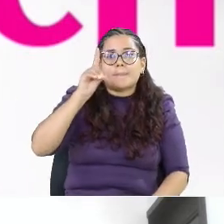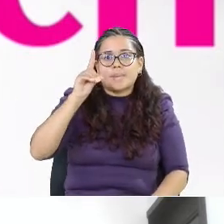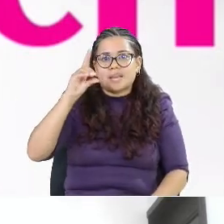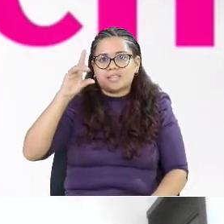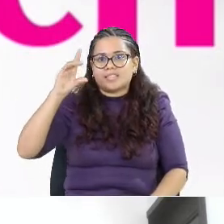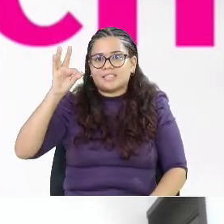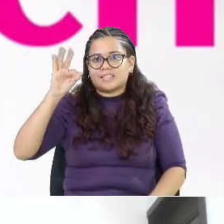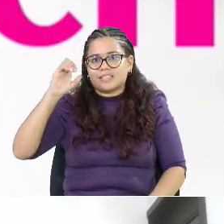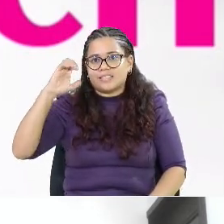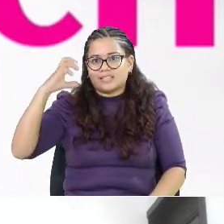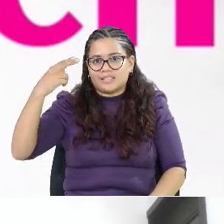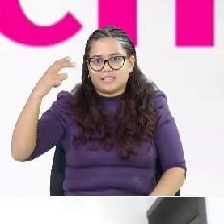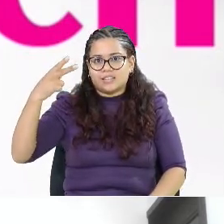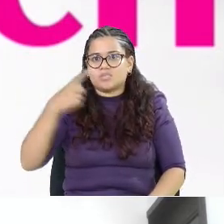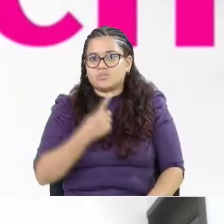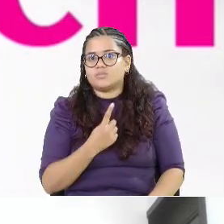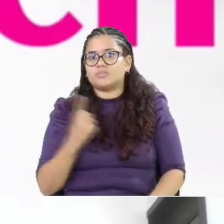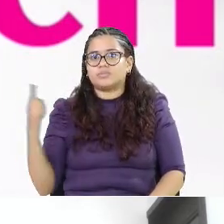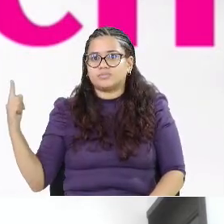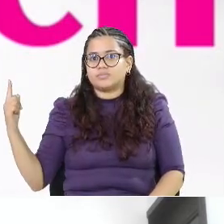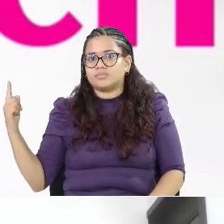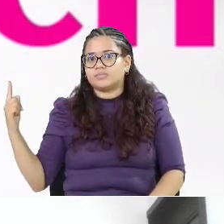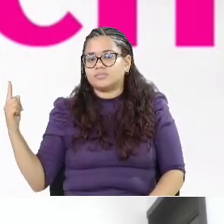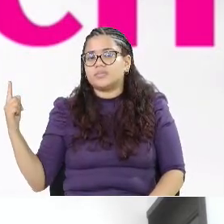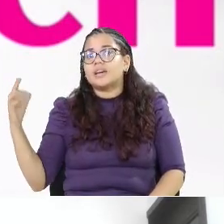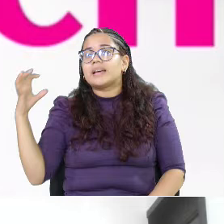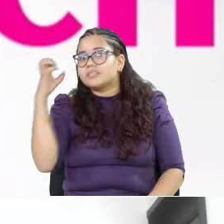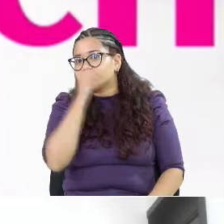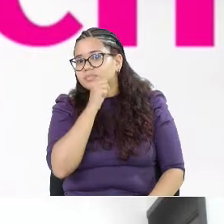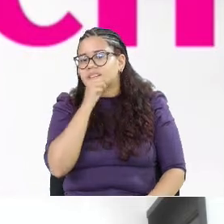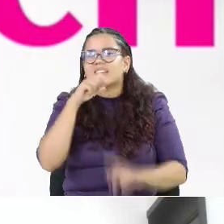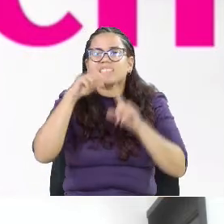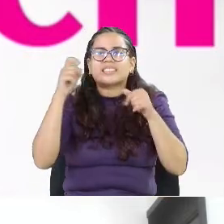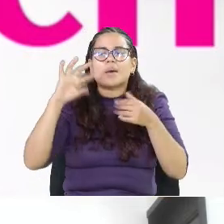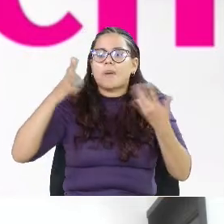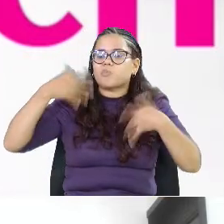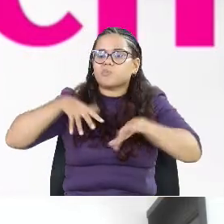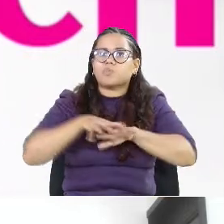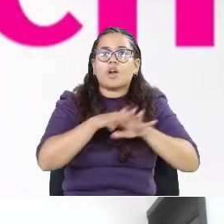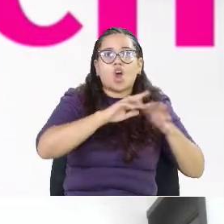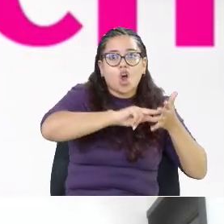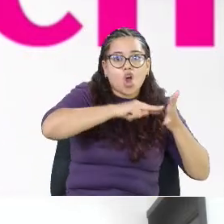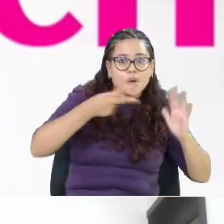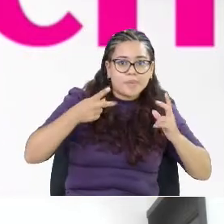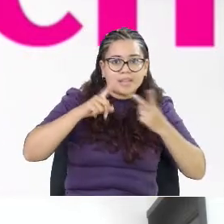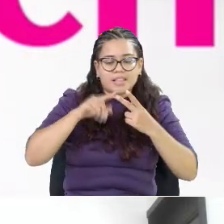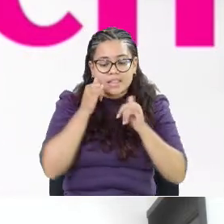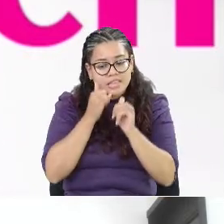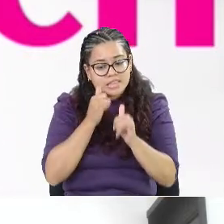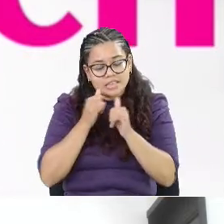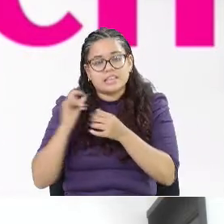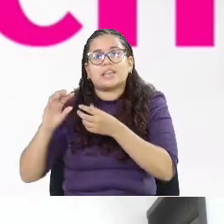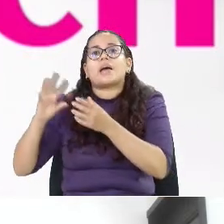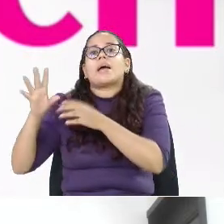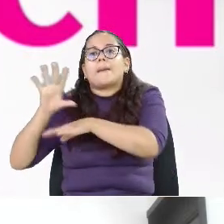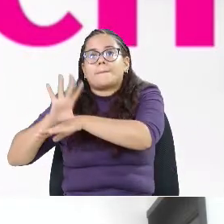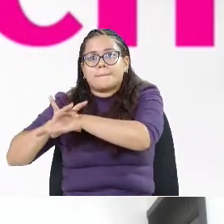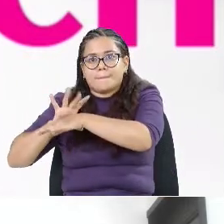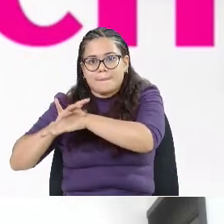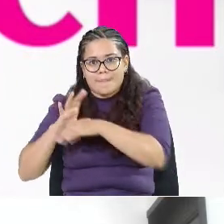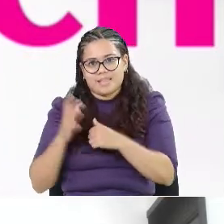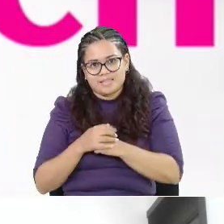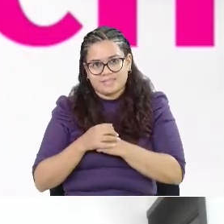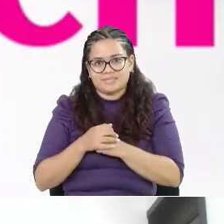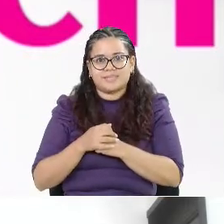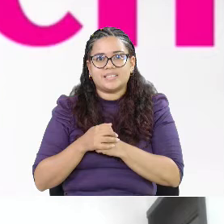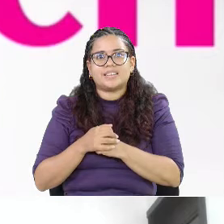término que combina lo que es la tecnología, la ingeniería y la medicina. Y